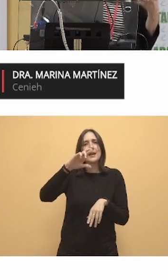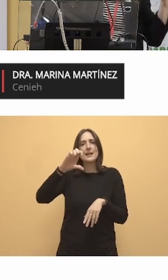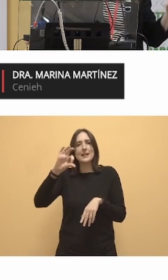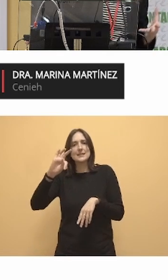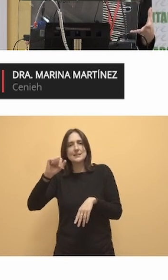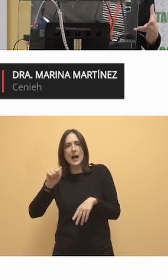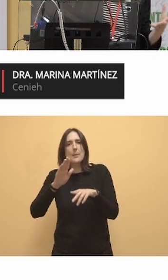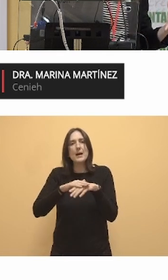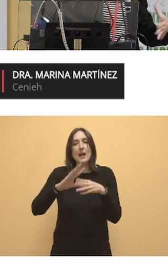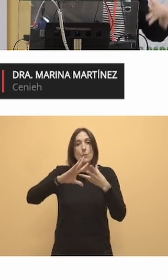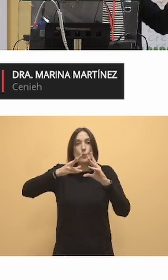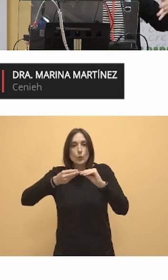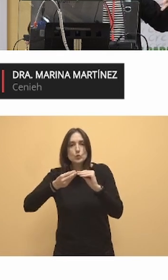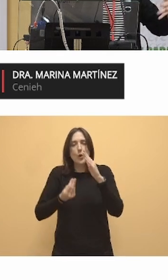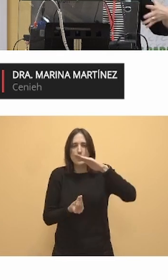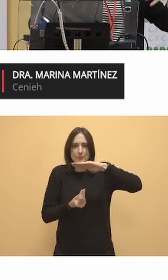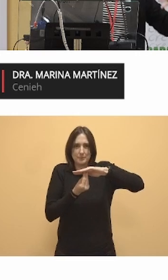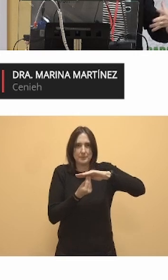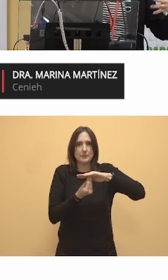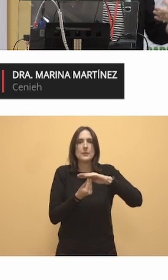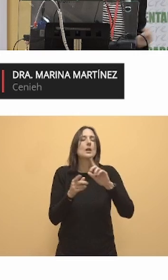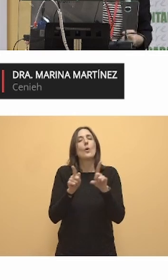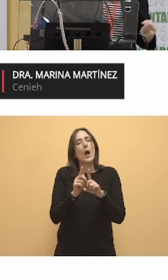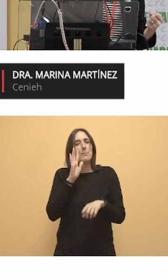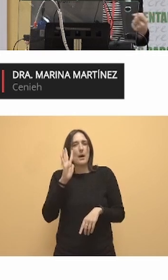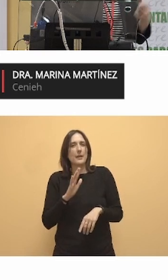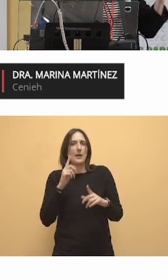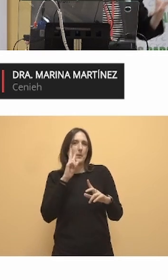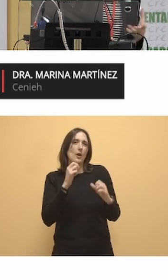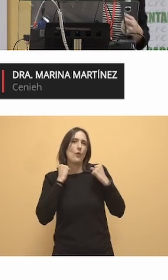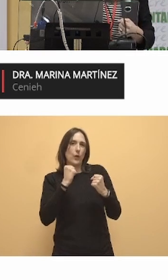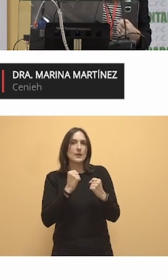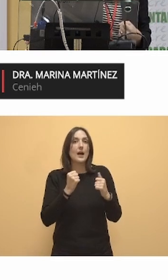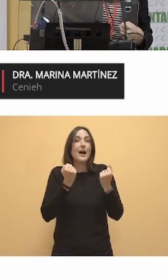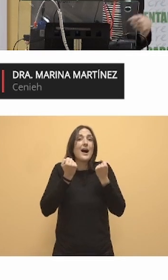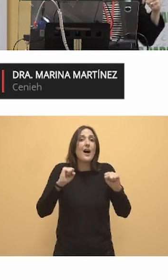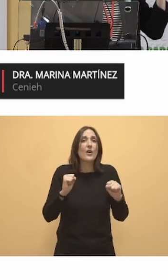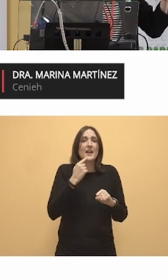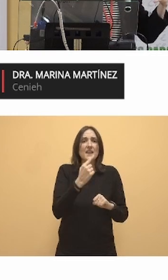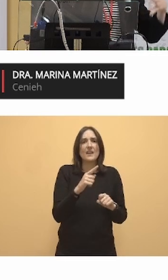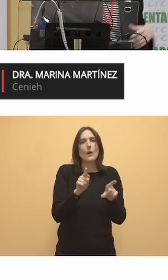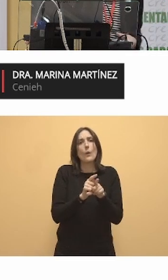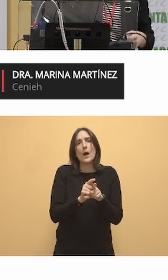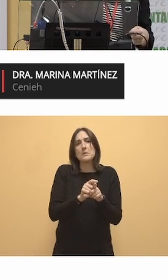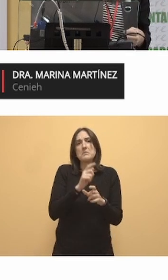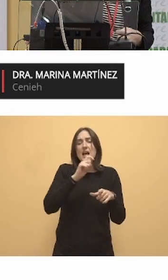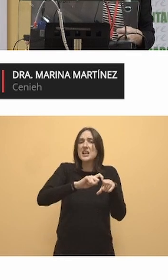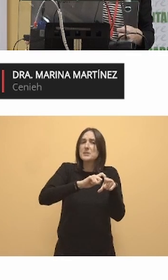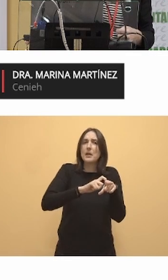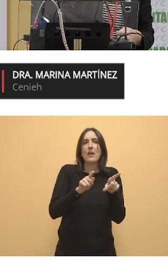estos fueron, a pesar de su aspecto grande, fuerte, dicen que eran especies bastante dóciles,